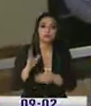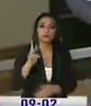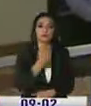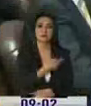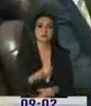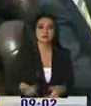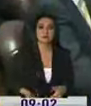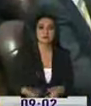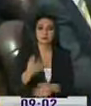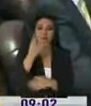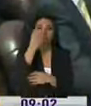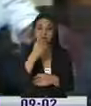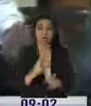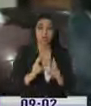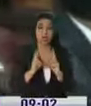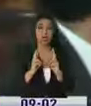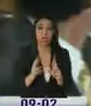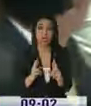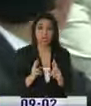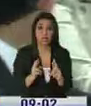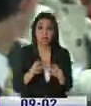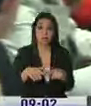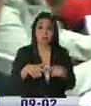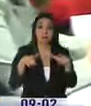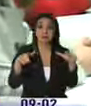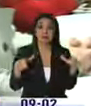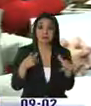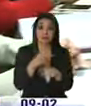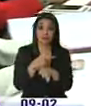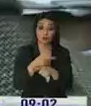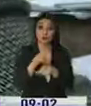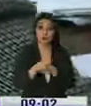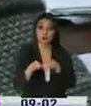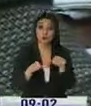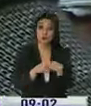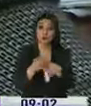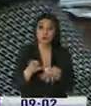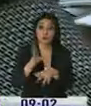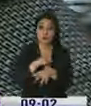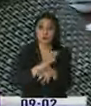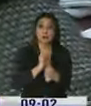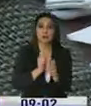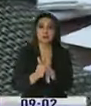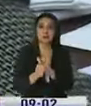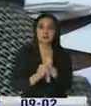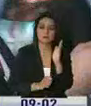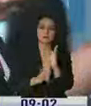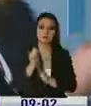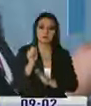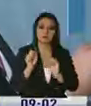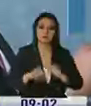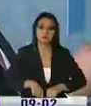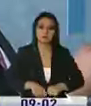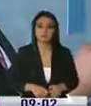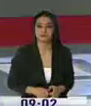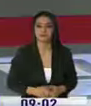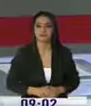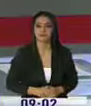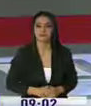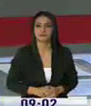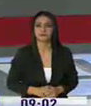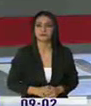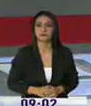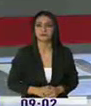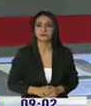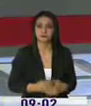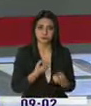y esperan que esta vez una mayoría en el CAL dé paso a este juzgamiento. Informó Javier Gallo.